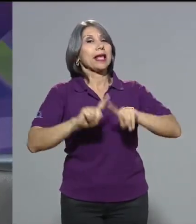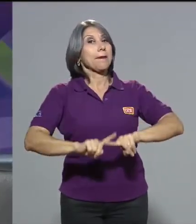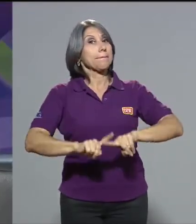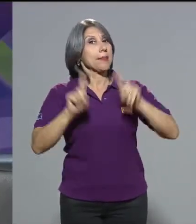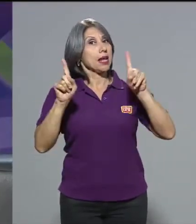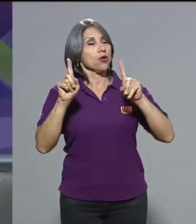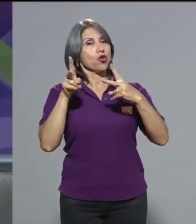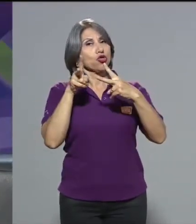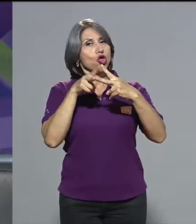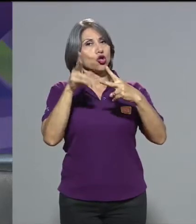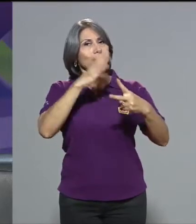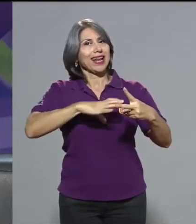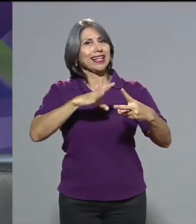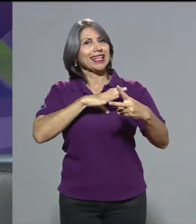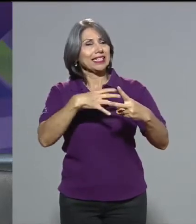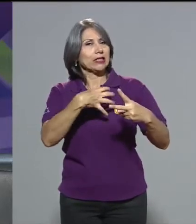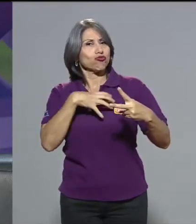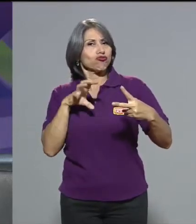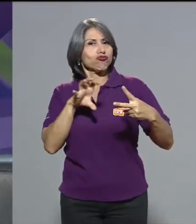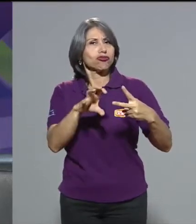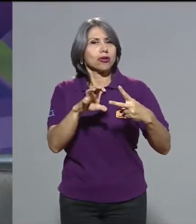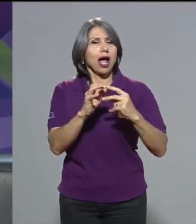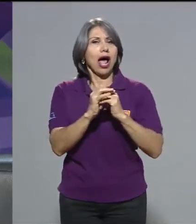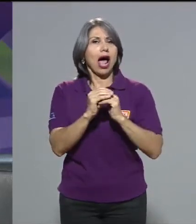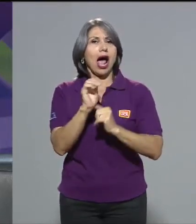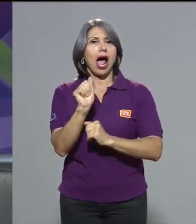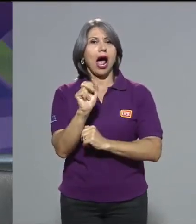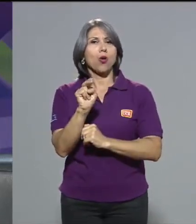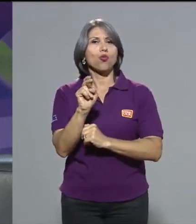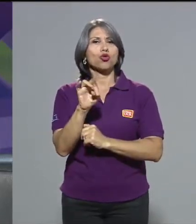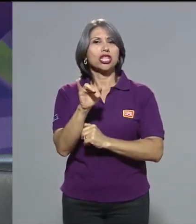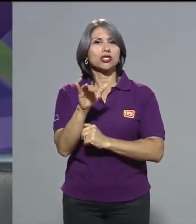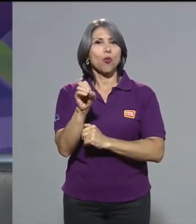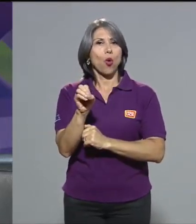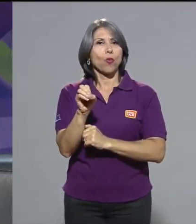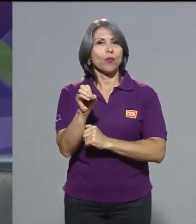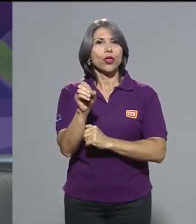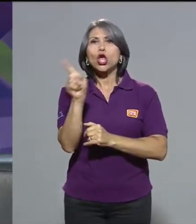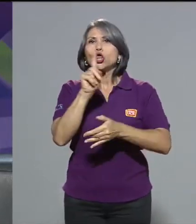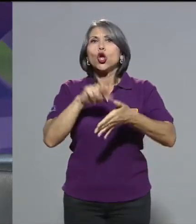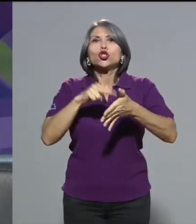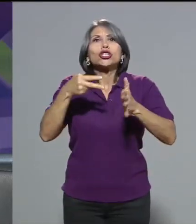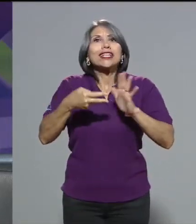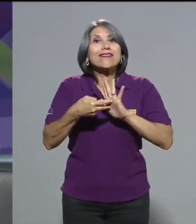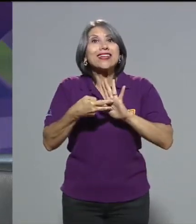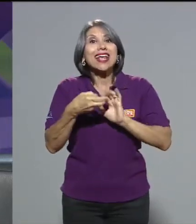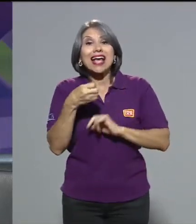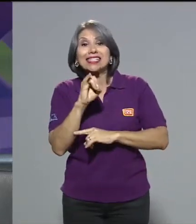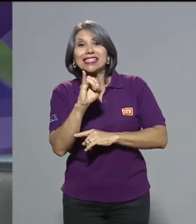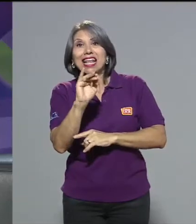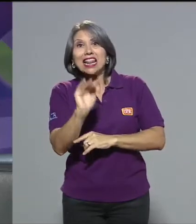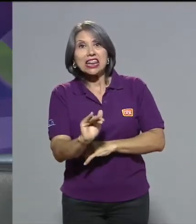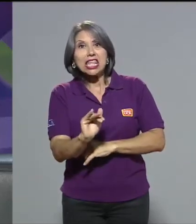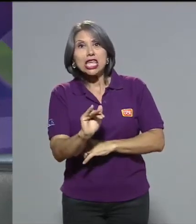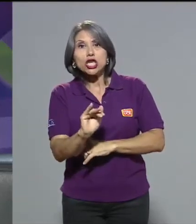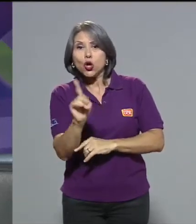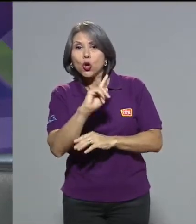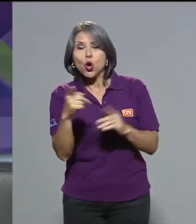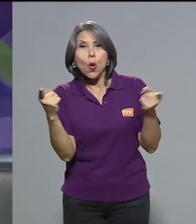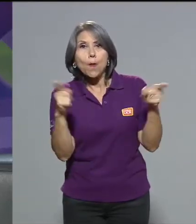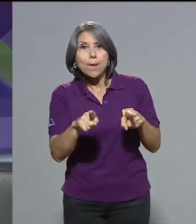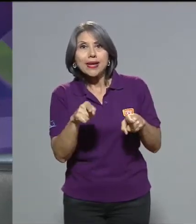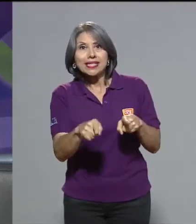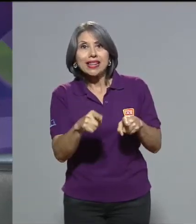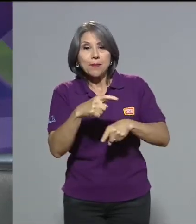son propias del autismo. Y no quiere decir que si el niño no lo presente al nacer, no lo vaya a